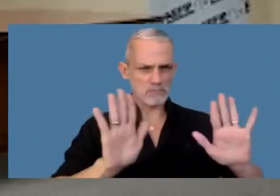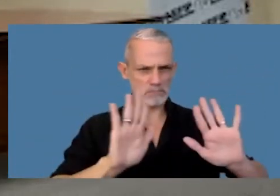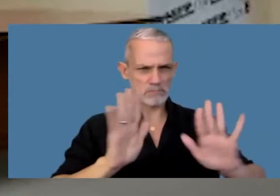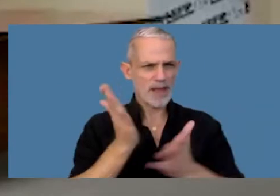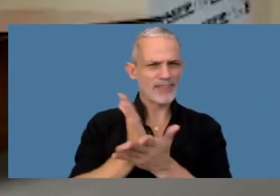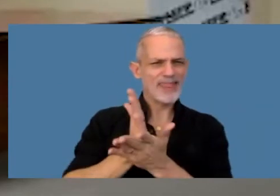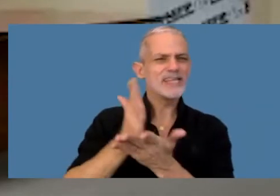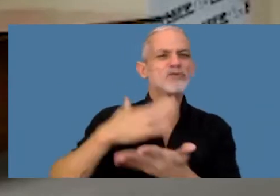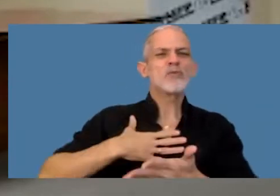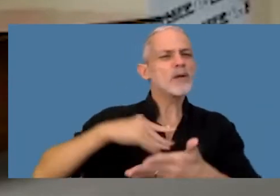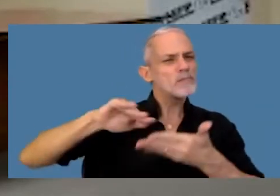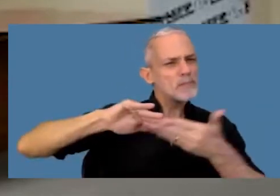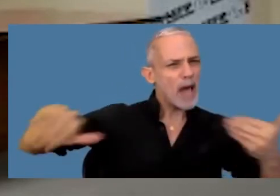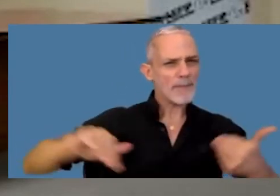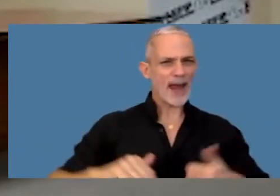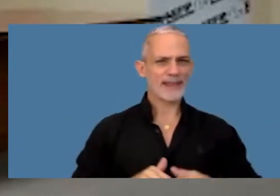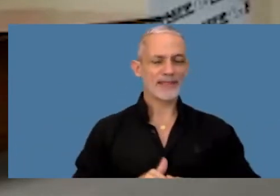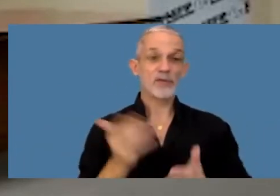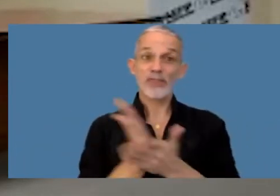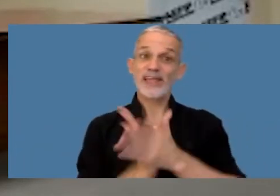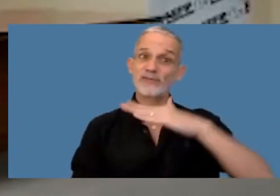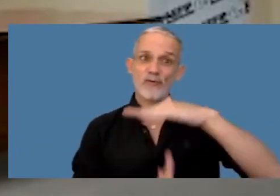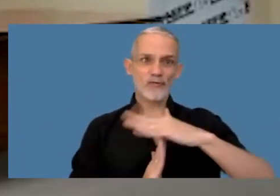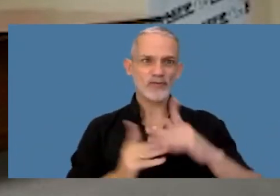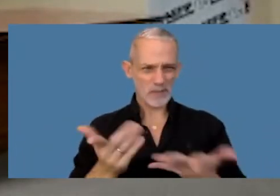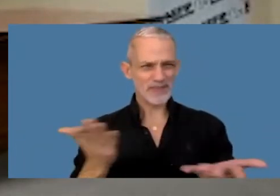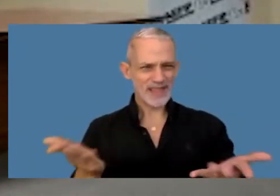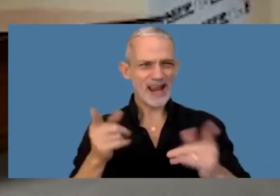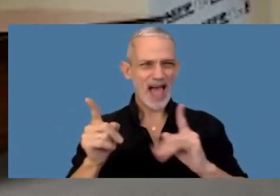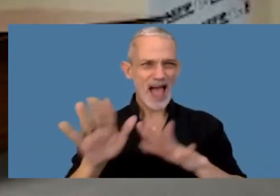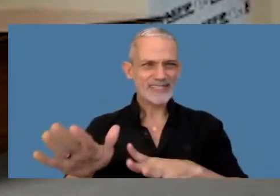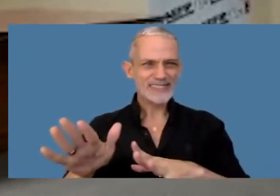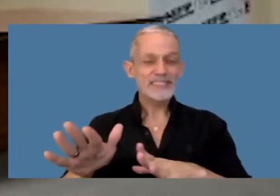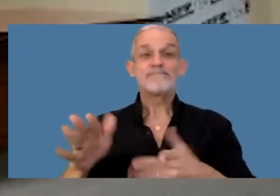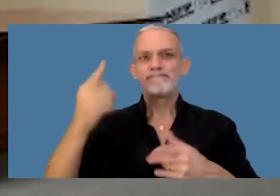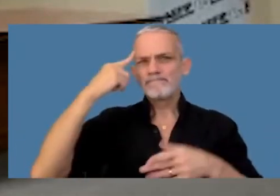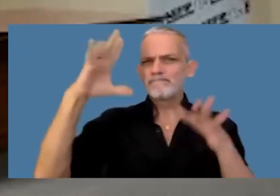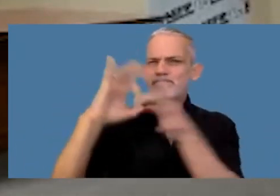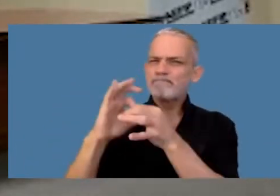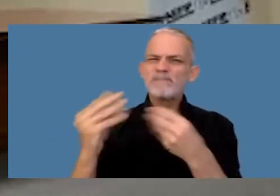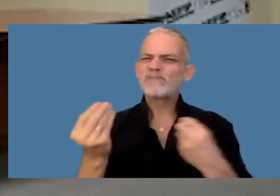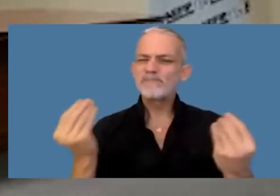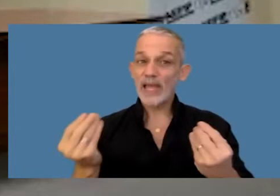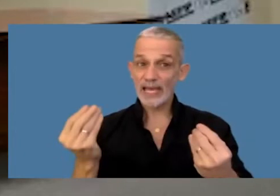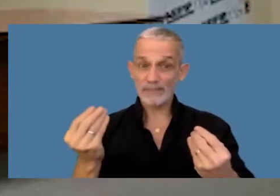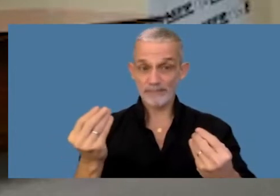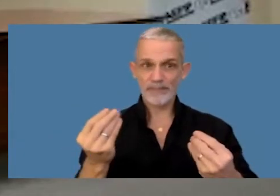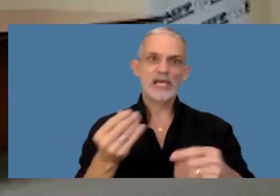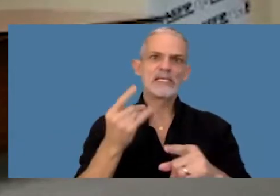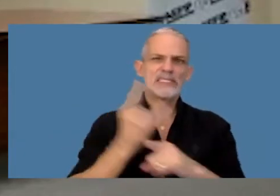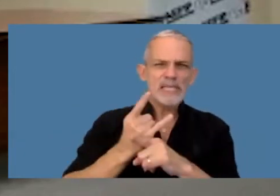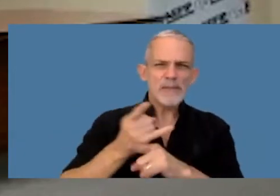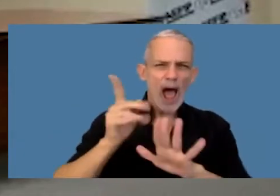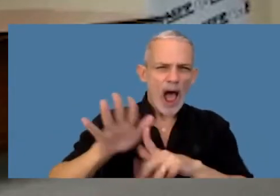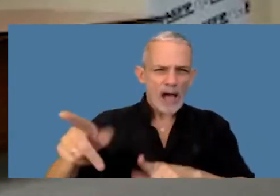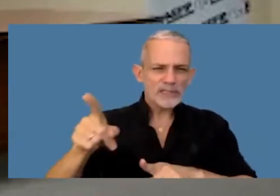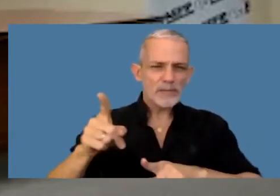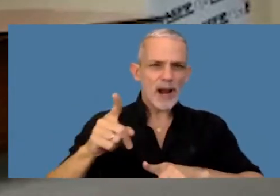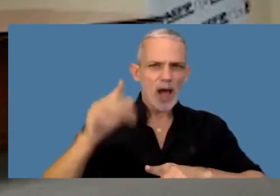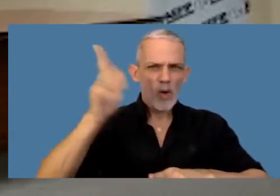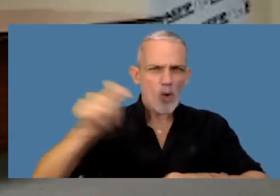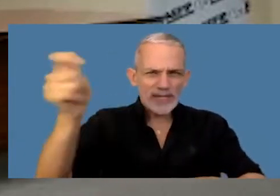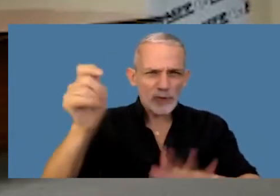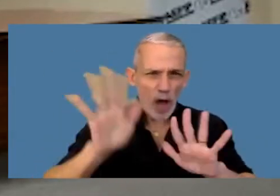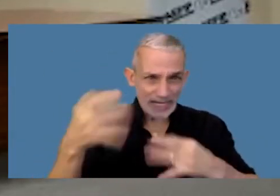Esta idea de derechos fundamentales, que obviamente nos lleva a, si siempre esto es para judicializarlo,